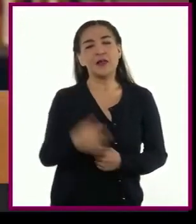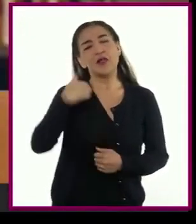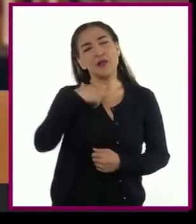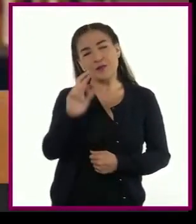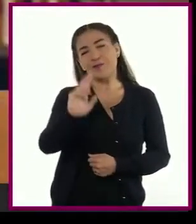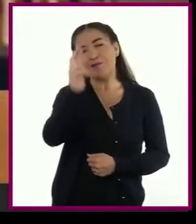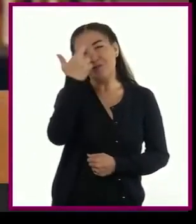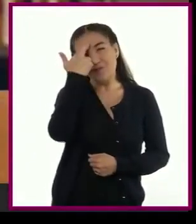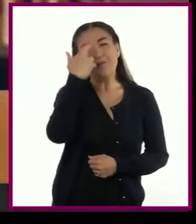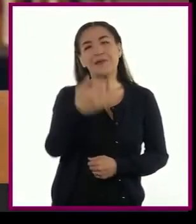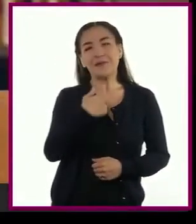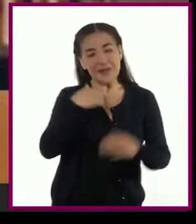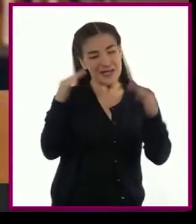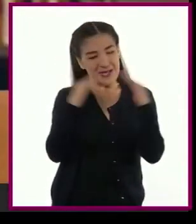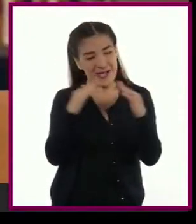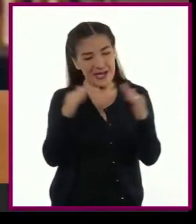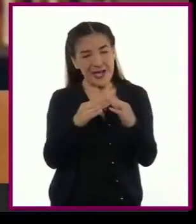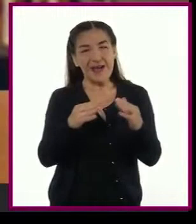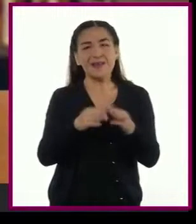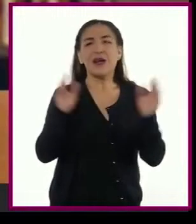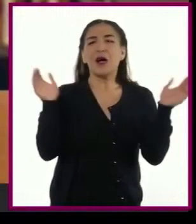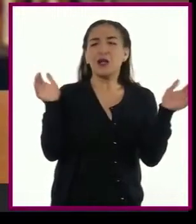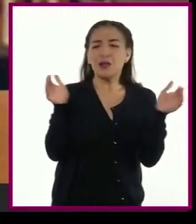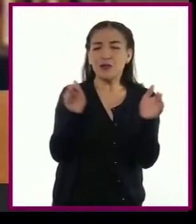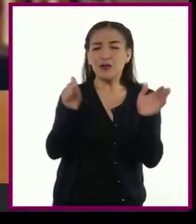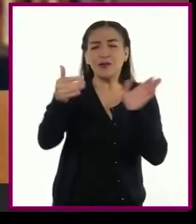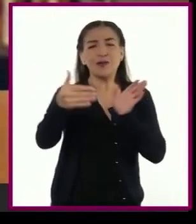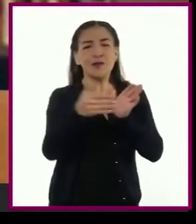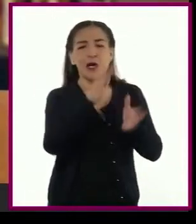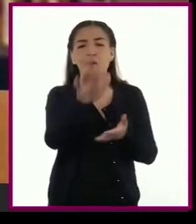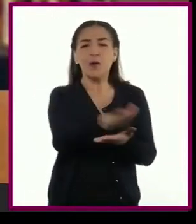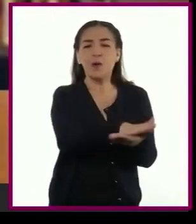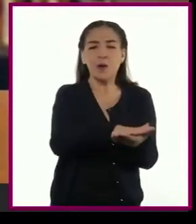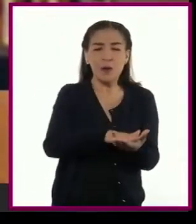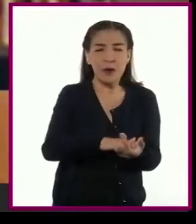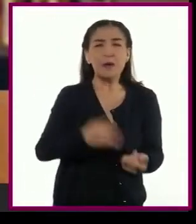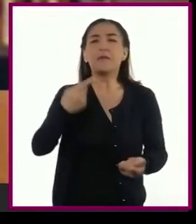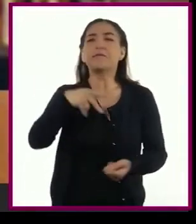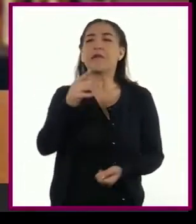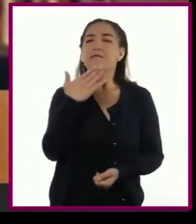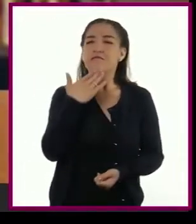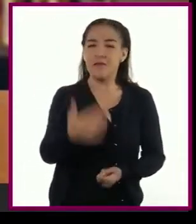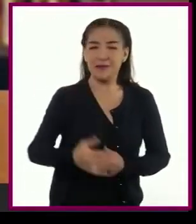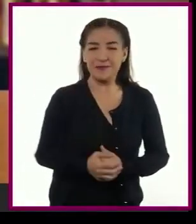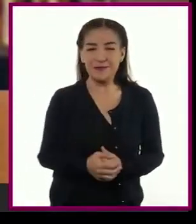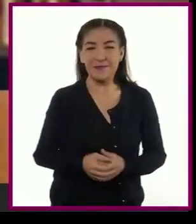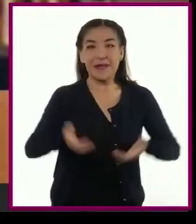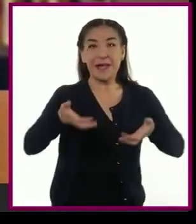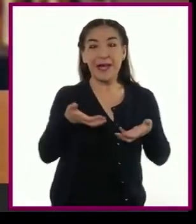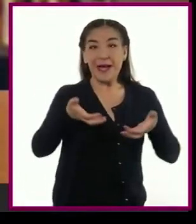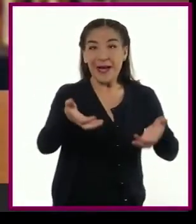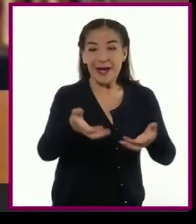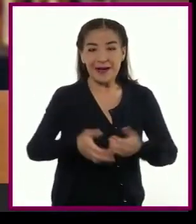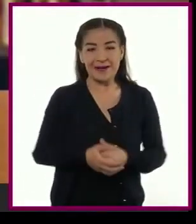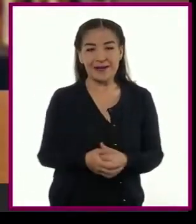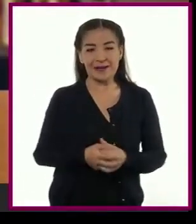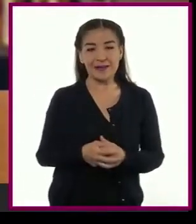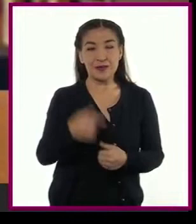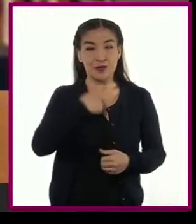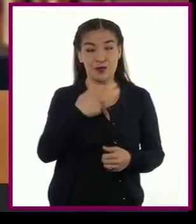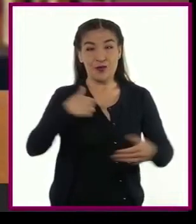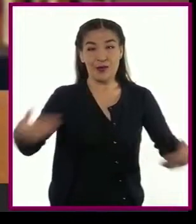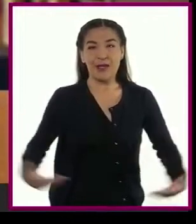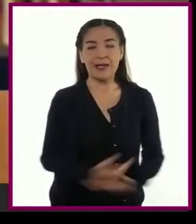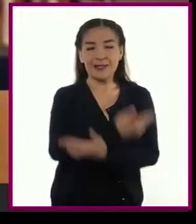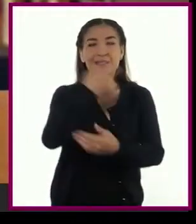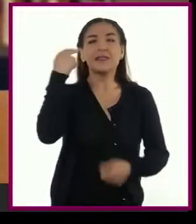Recuerdo muy bien mi casa, que era pequeña, humilde pero acogedora. La calle en la que nací